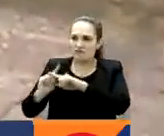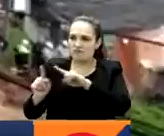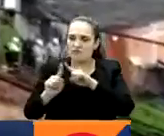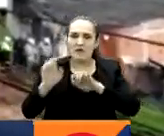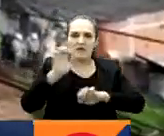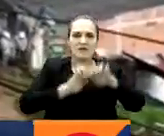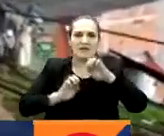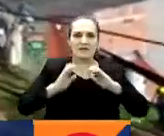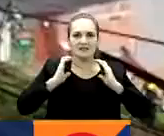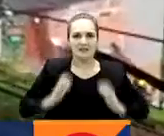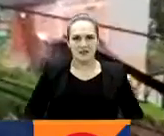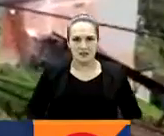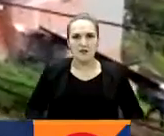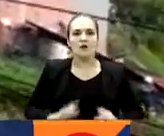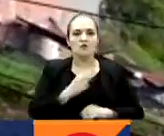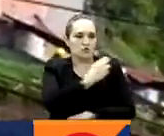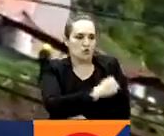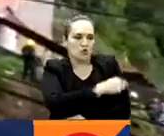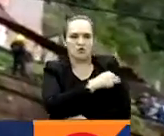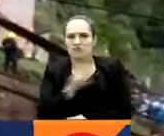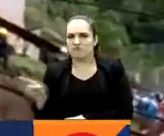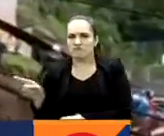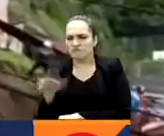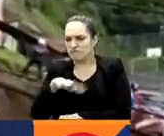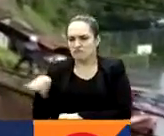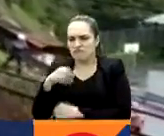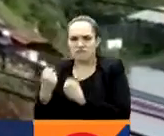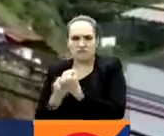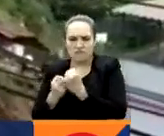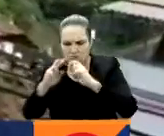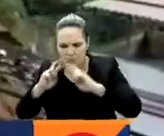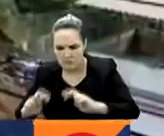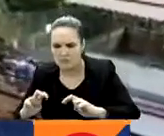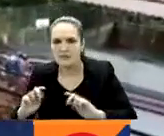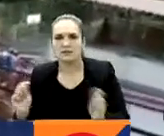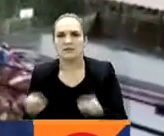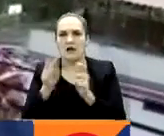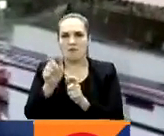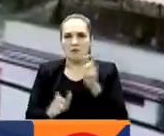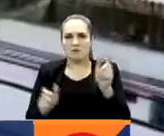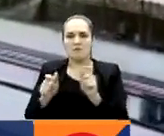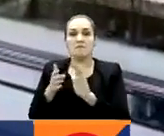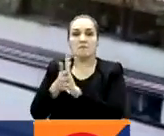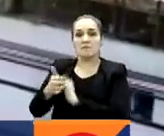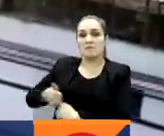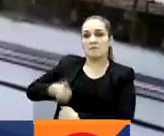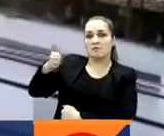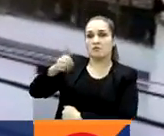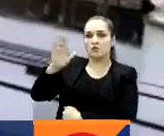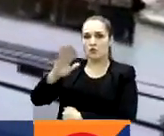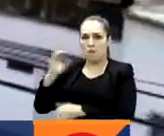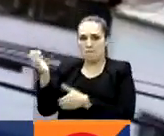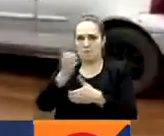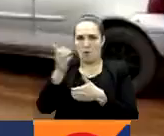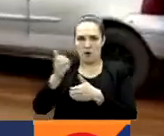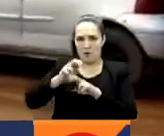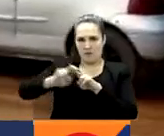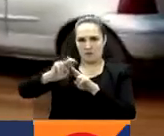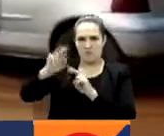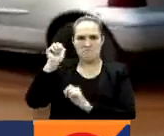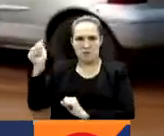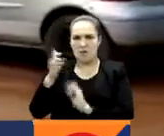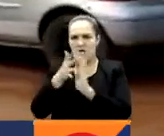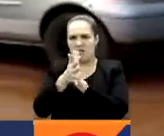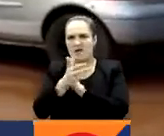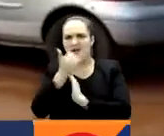Civil y de la Cruz Roja. Escuchemos al teniente Jorge Iván Quintero, comandante del Cuerpo Oficial de Bomberos de la ciudad de Manizales, entregando un balance entonces